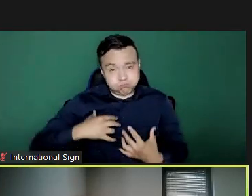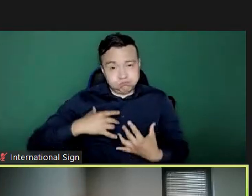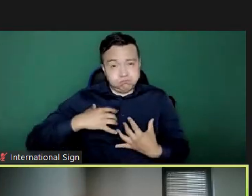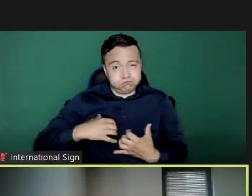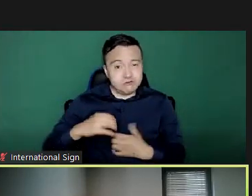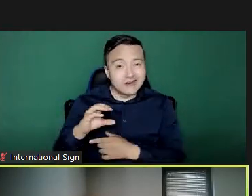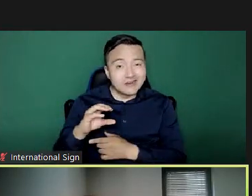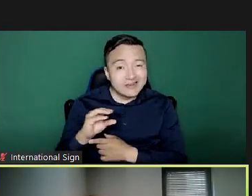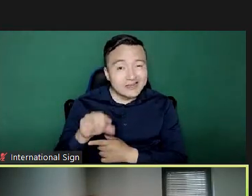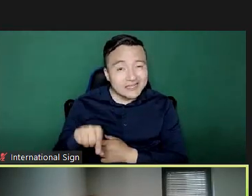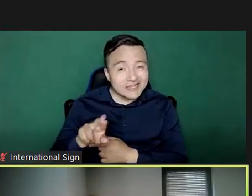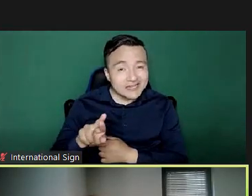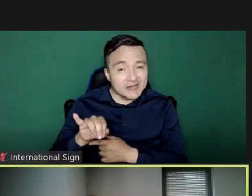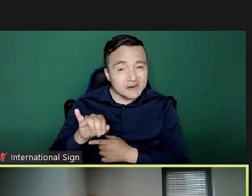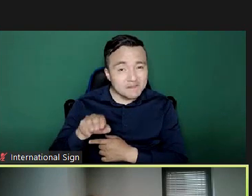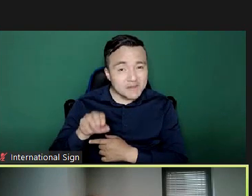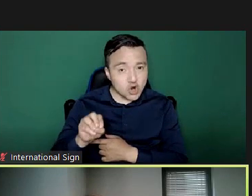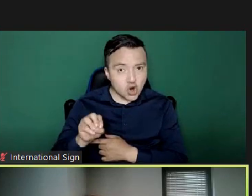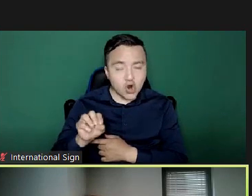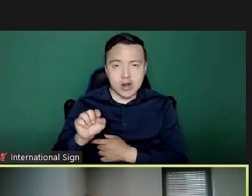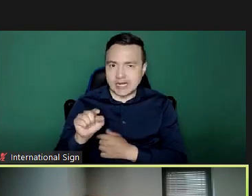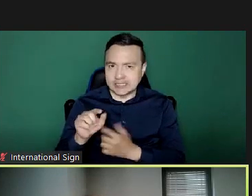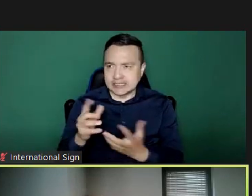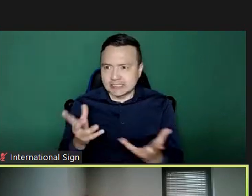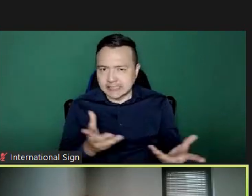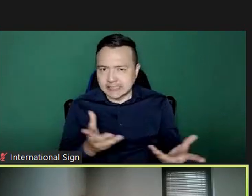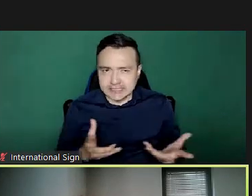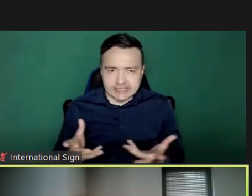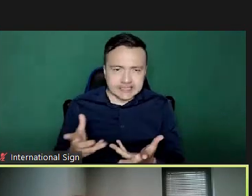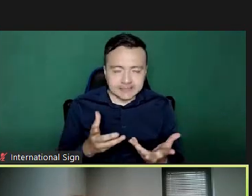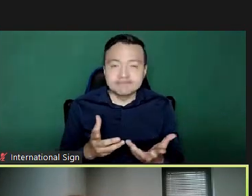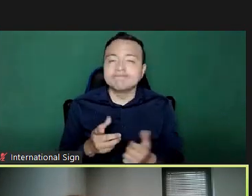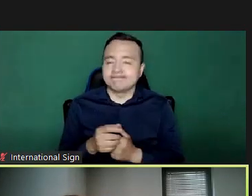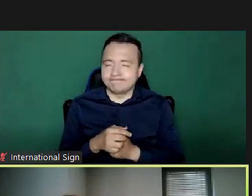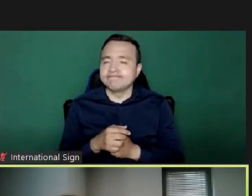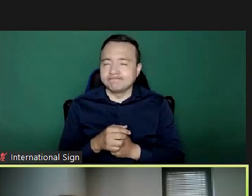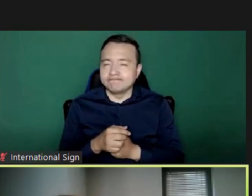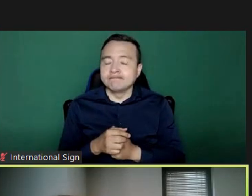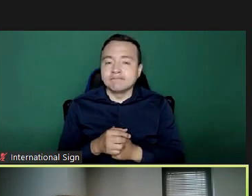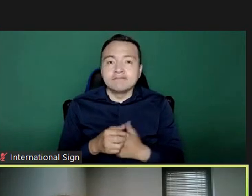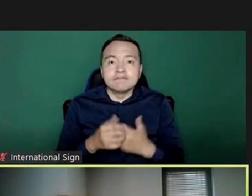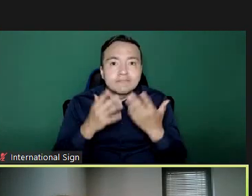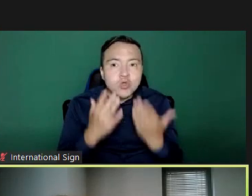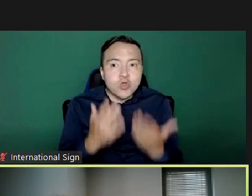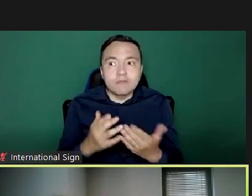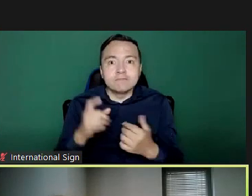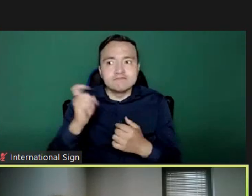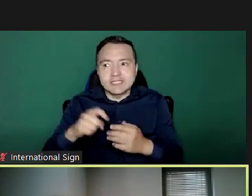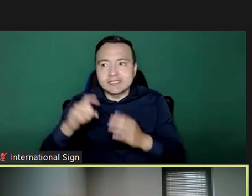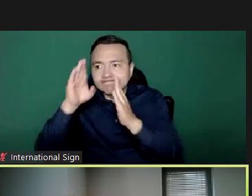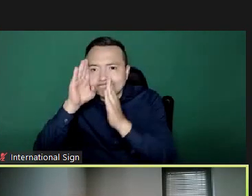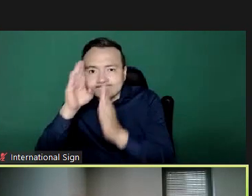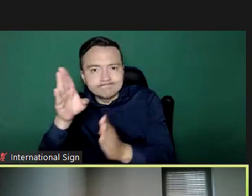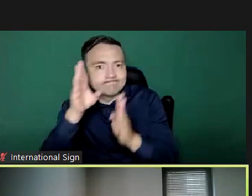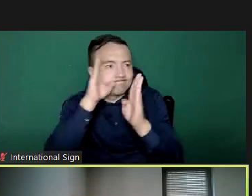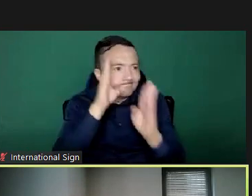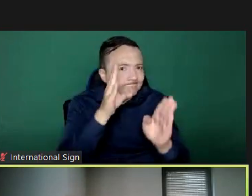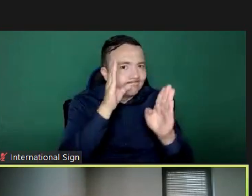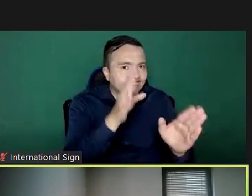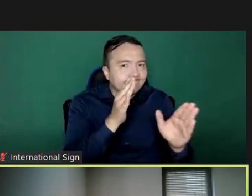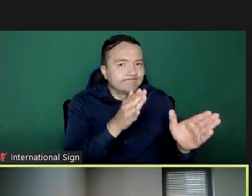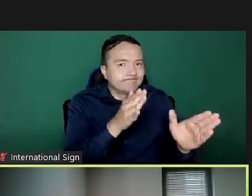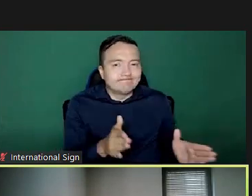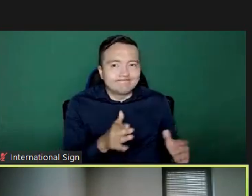mantener servicios de alta calidad ante las presiones nuevas de la pandemia. ¿Qué